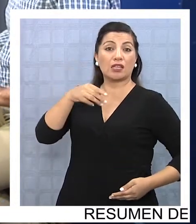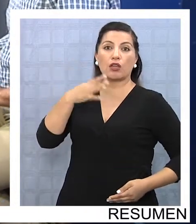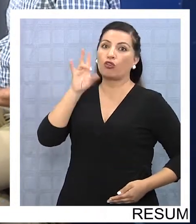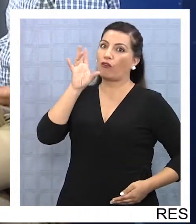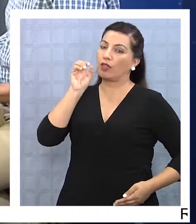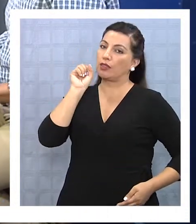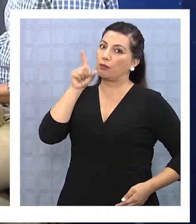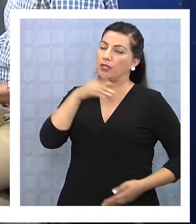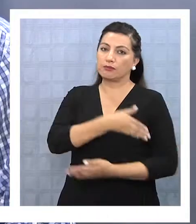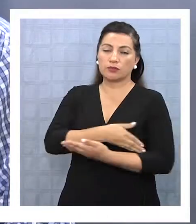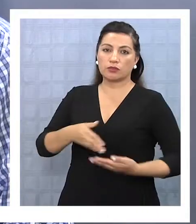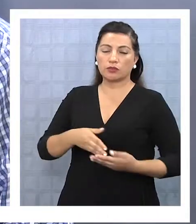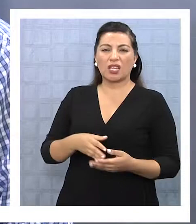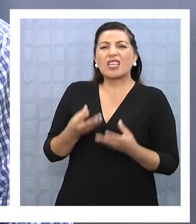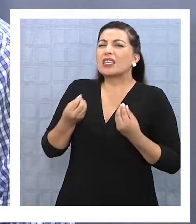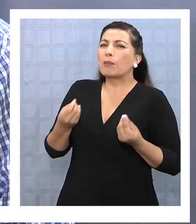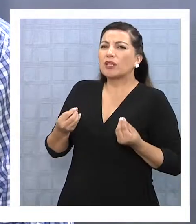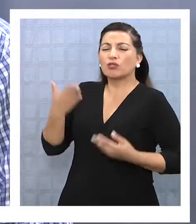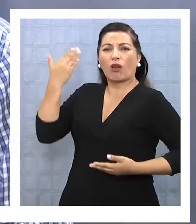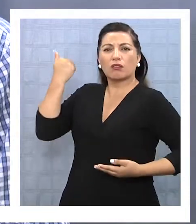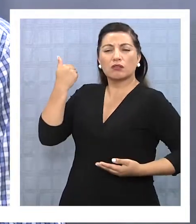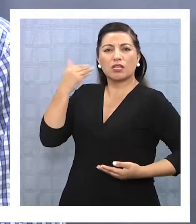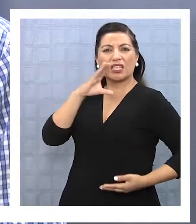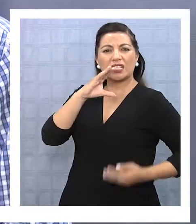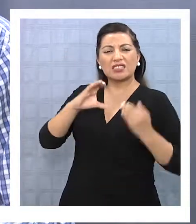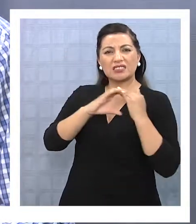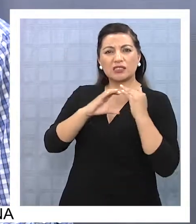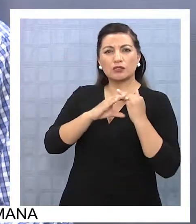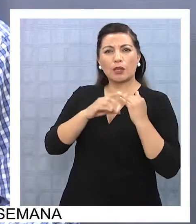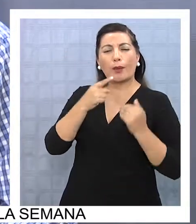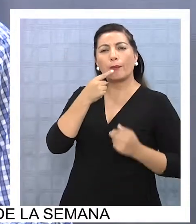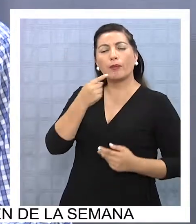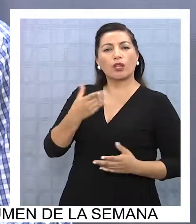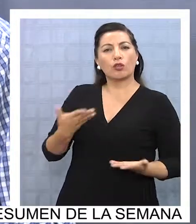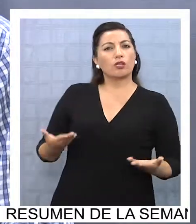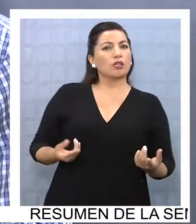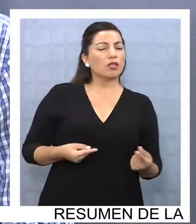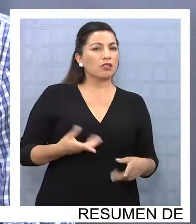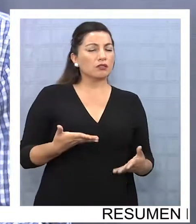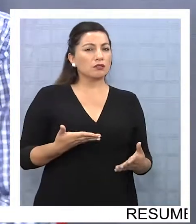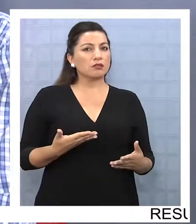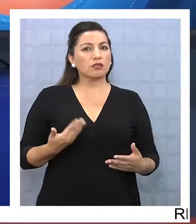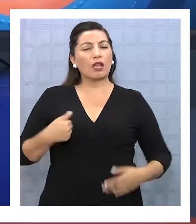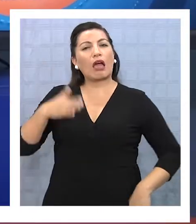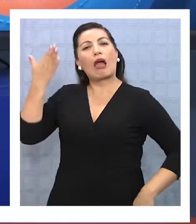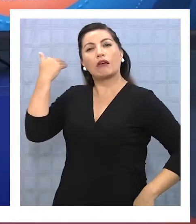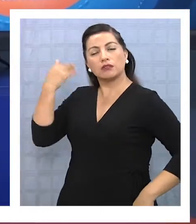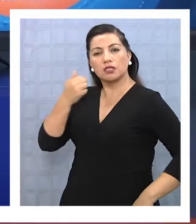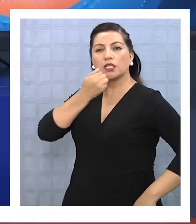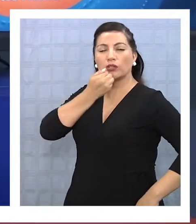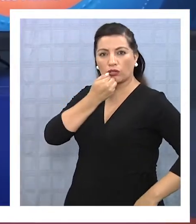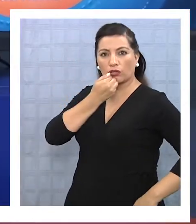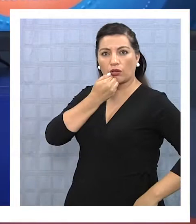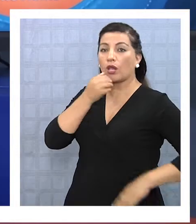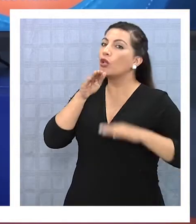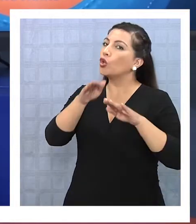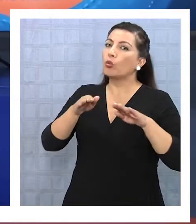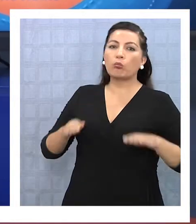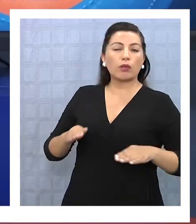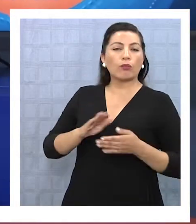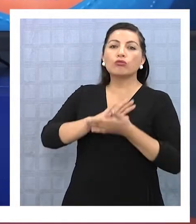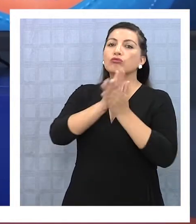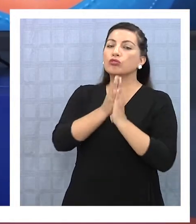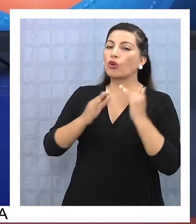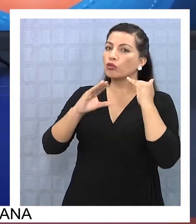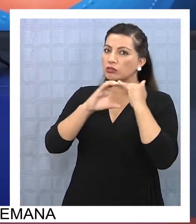¿Sí? ¿Y qué pasó con ese censo? ¿Usted se quedó con, perdóneme la expresión, con la bala pasada con ese censo? Bueno, se ¿no? cometieron algunos errores, como se cometen errores en todos los